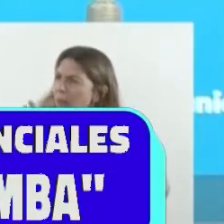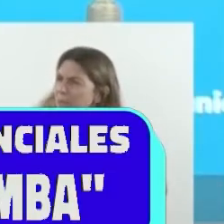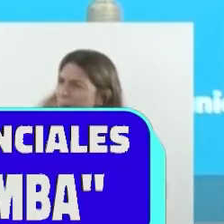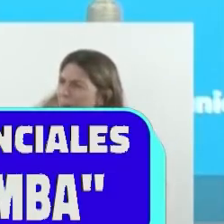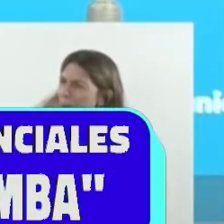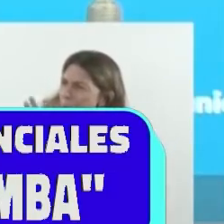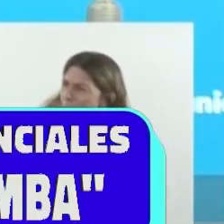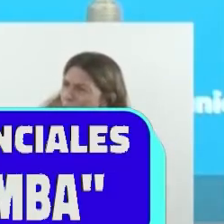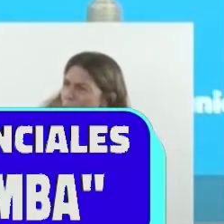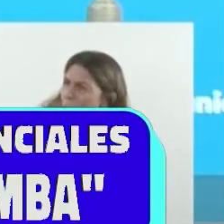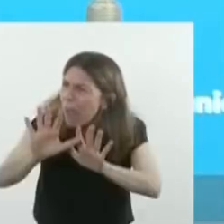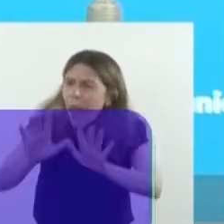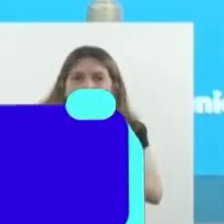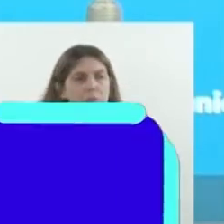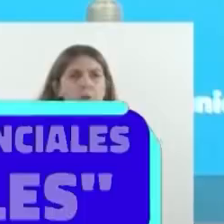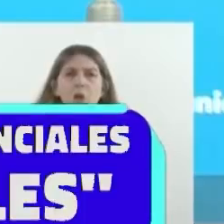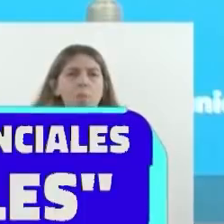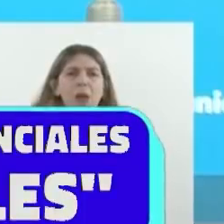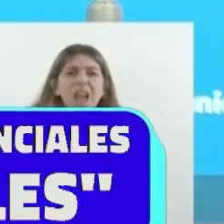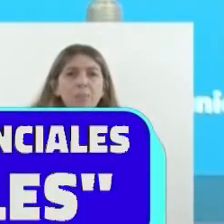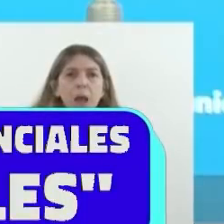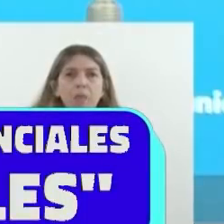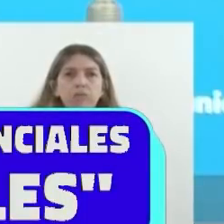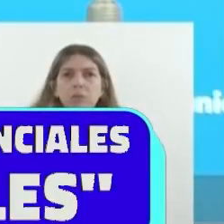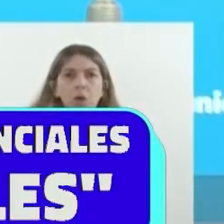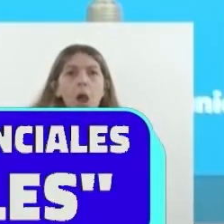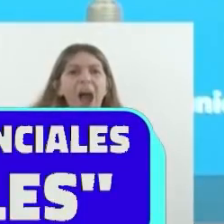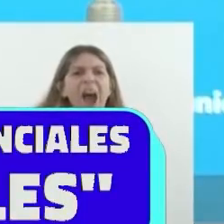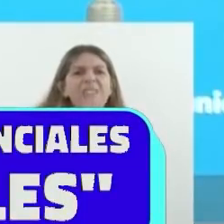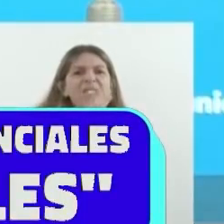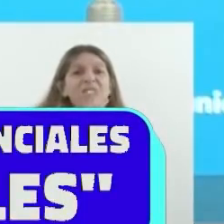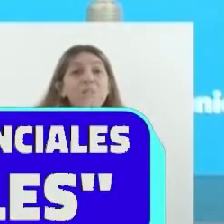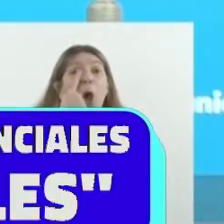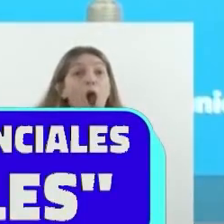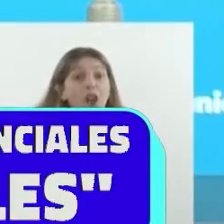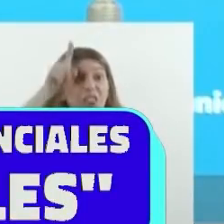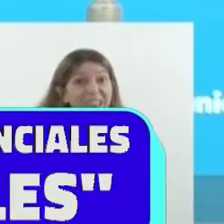no podemos esperar más. Tenemos alrededor de 25.000 casos diarios.